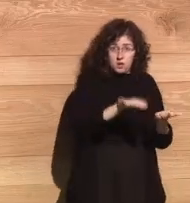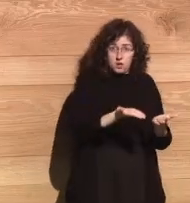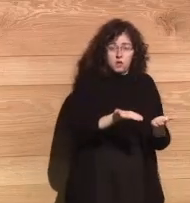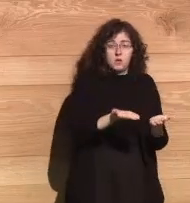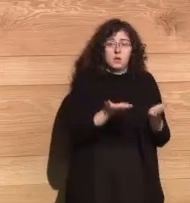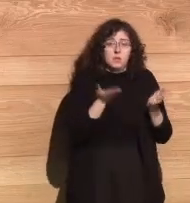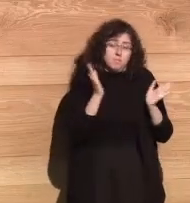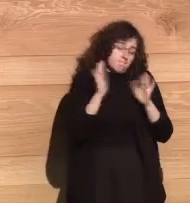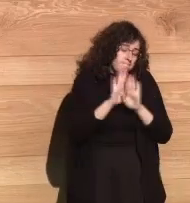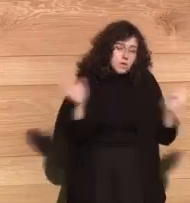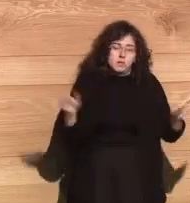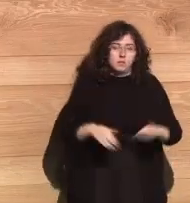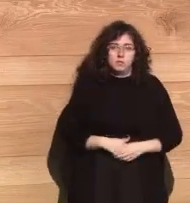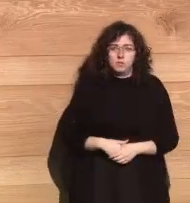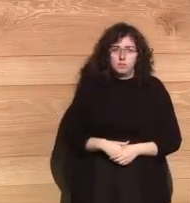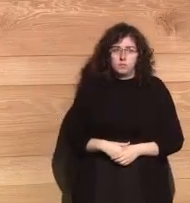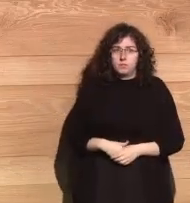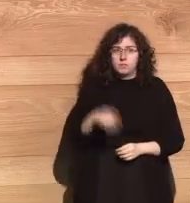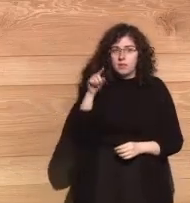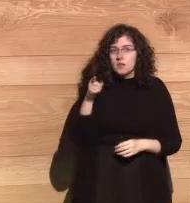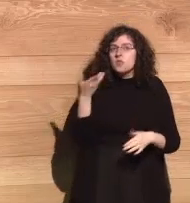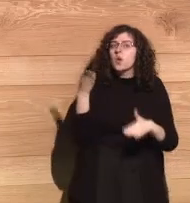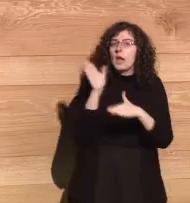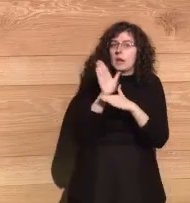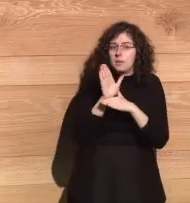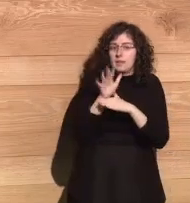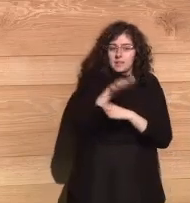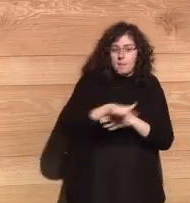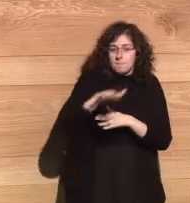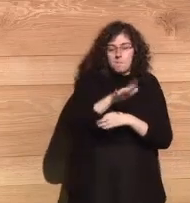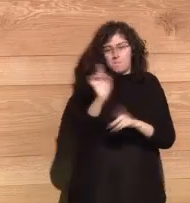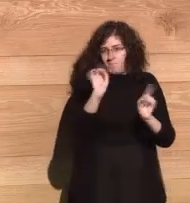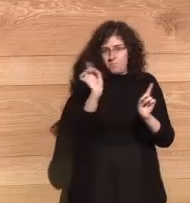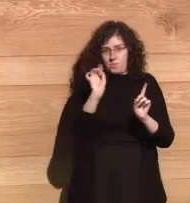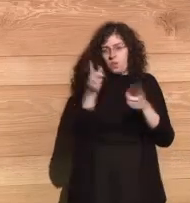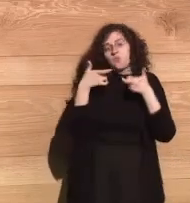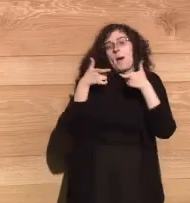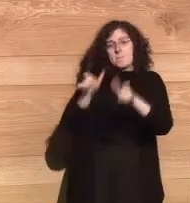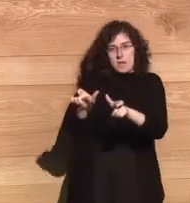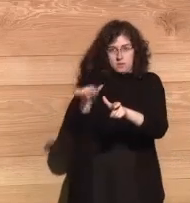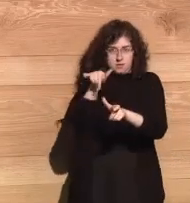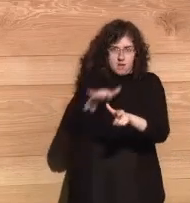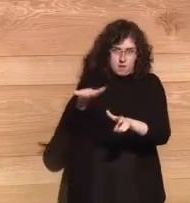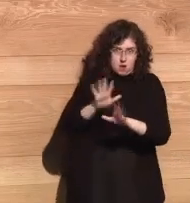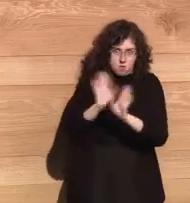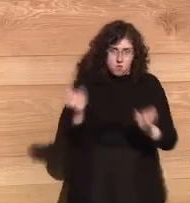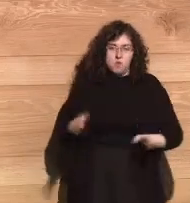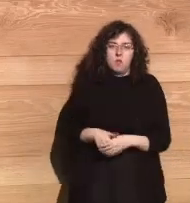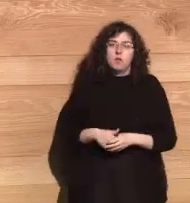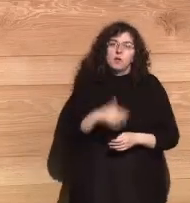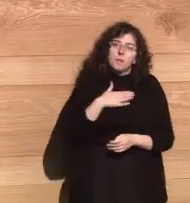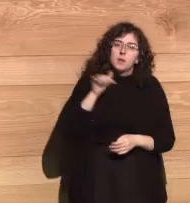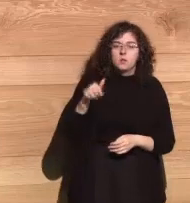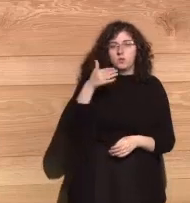ya. Pero eso tampoco no representa lo que es el barrio. Es una parte claro, del barrio, sí, es una ¿no? parte, Y también seguro. eso para mí